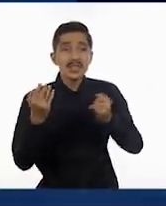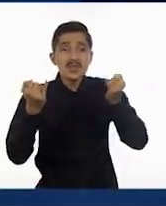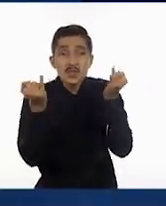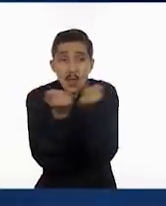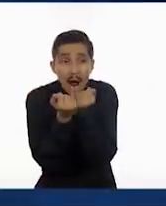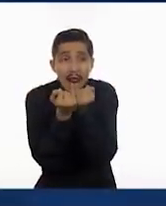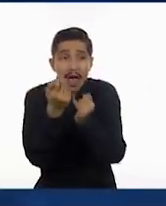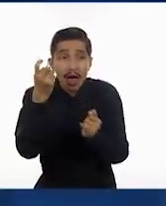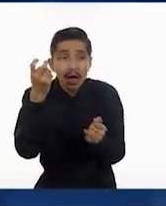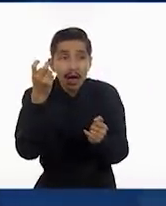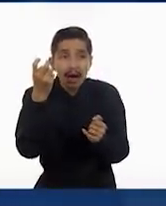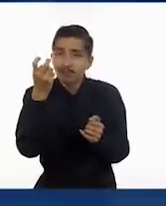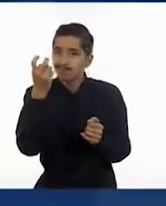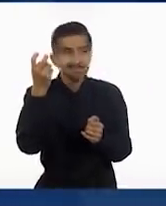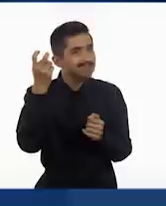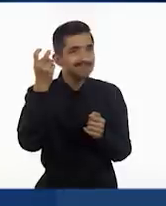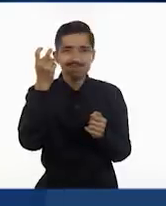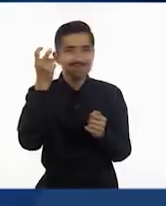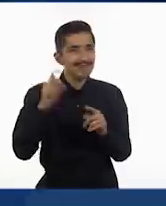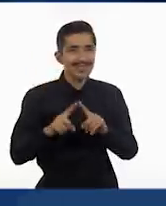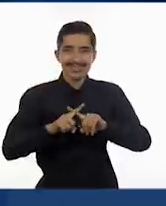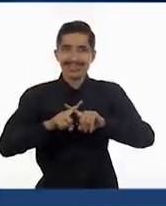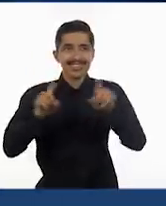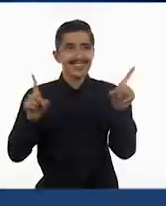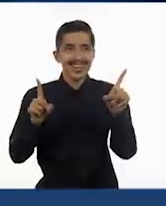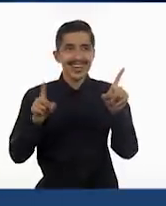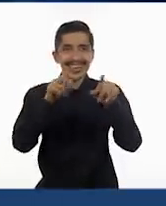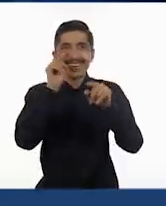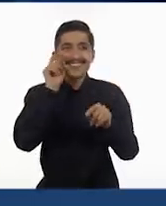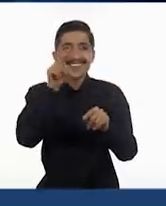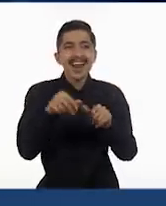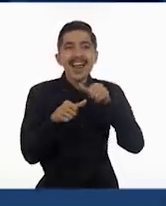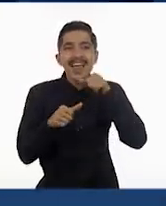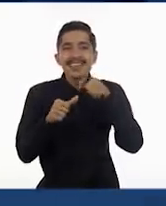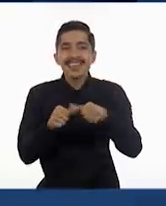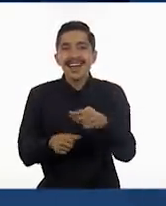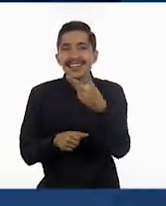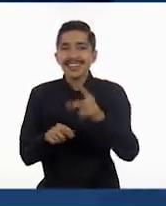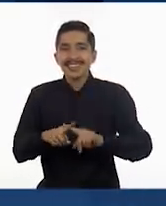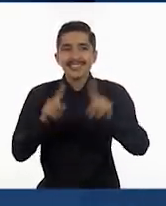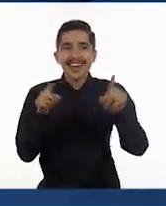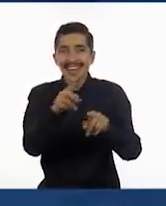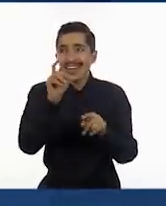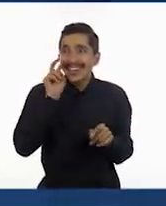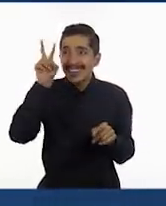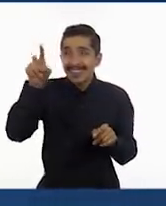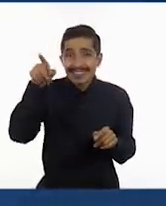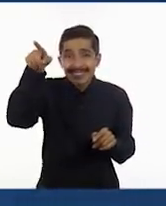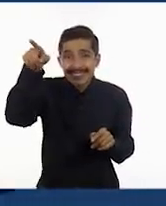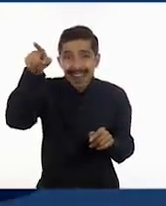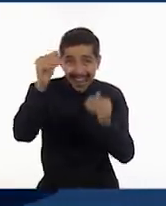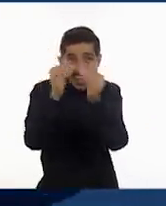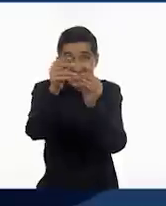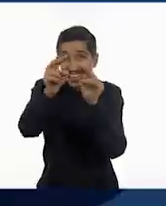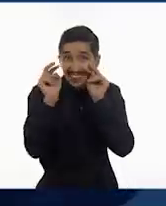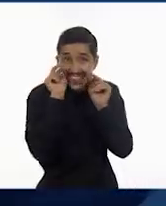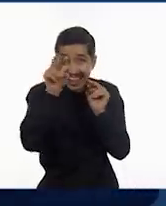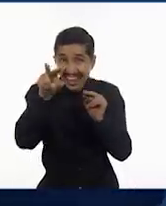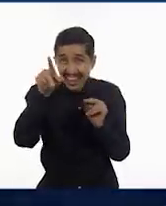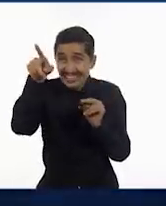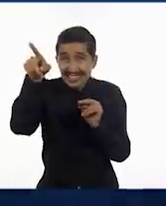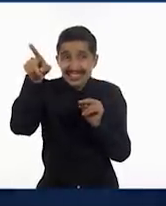iguales. No, ya no. Ahí aparecen dos letras diferentes, ¿las alcanzas a ver? Sí. ¿Las ven en casa? El que